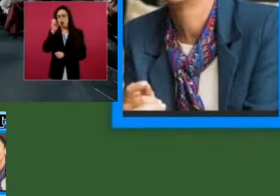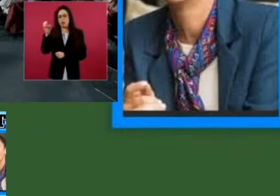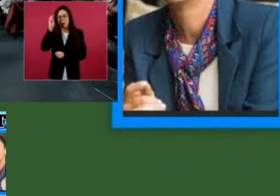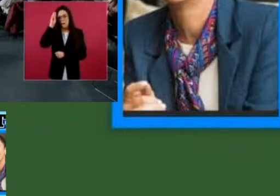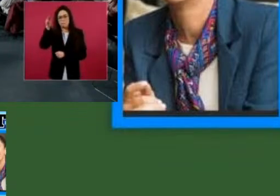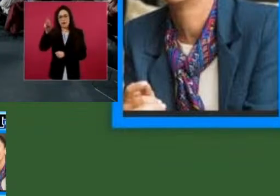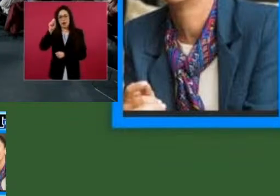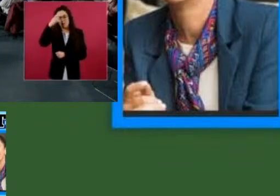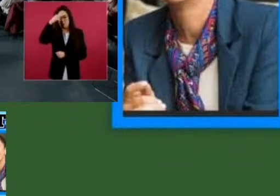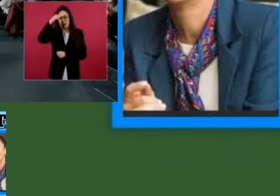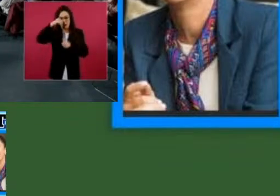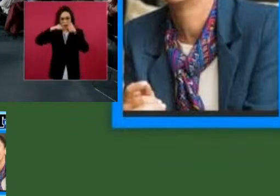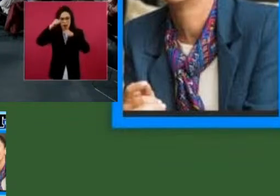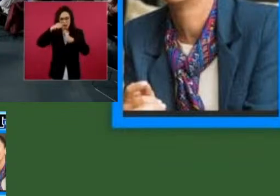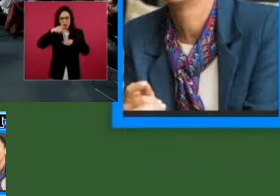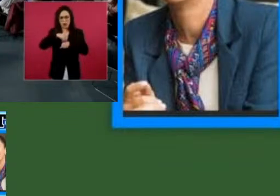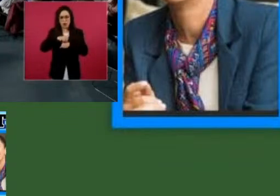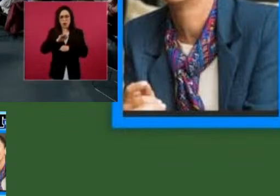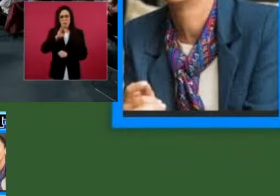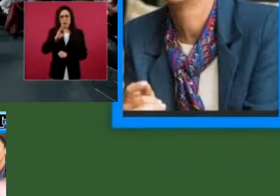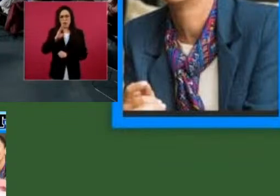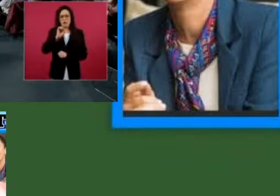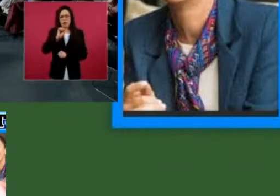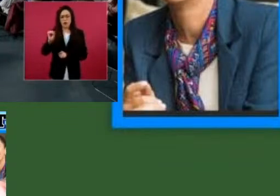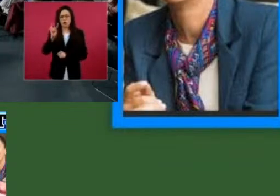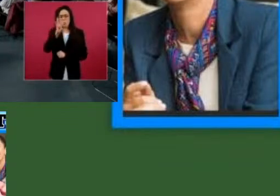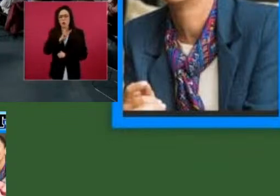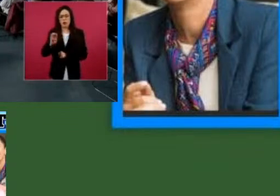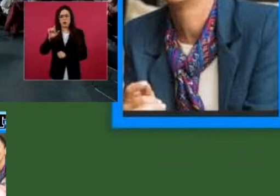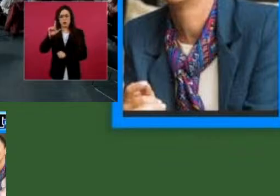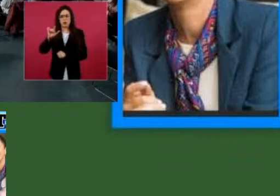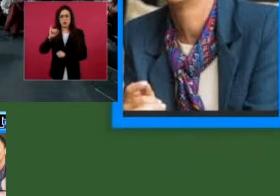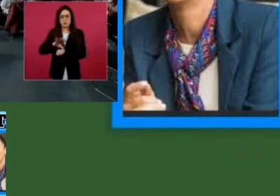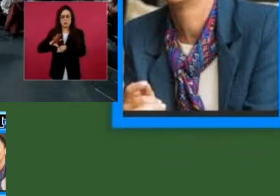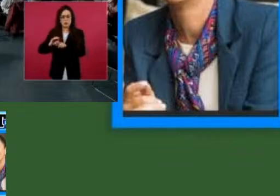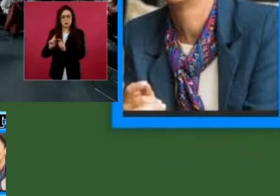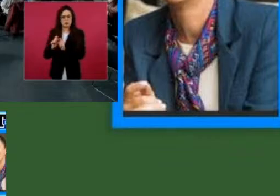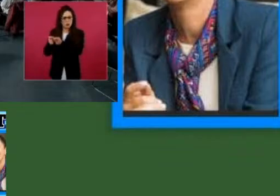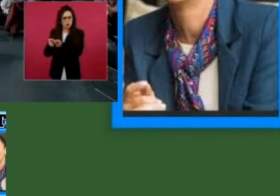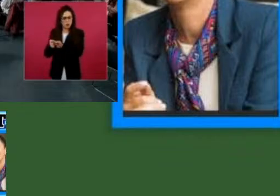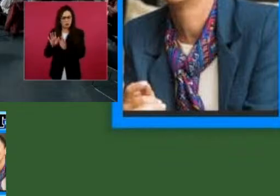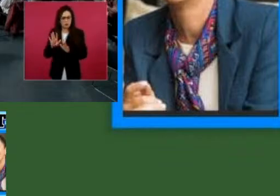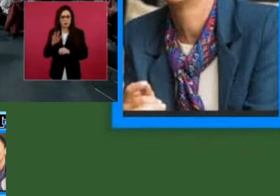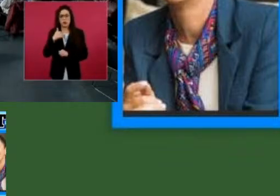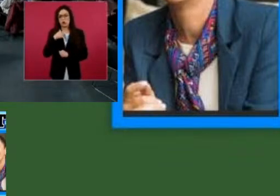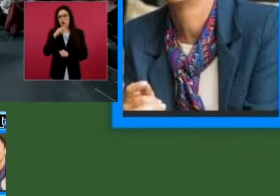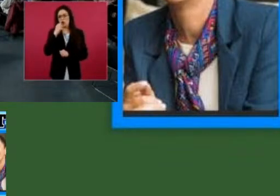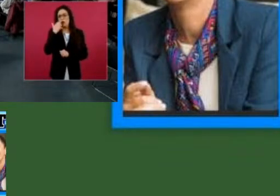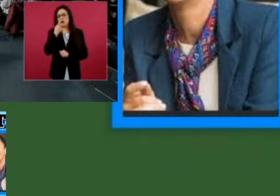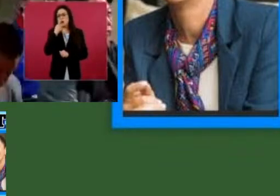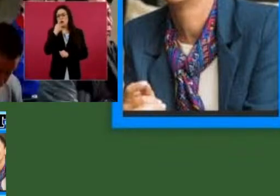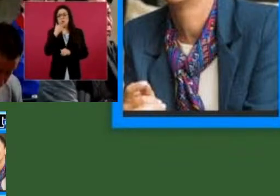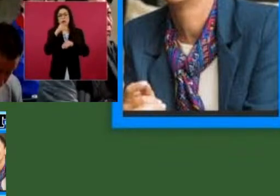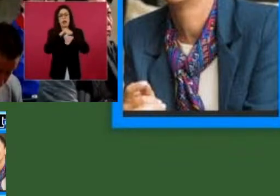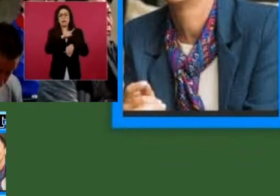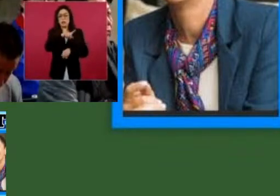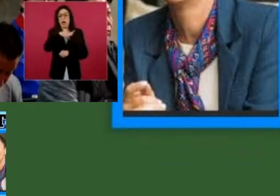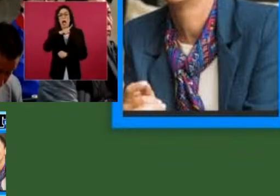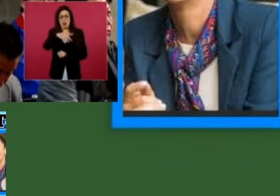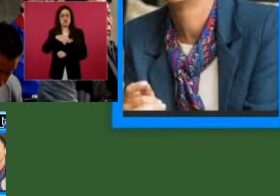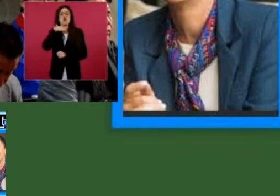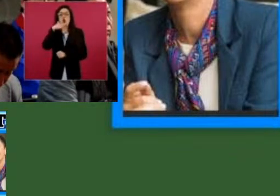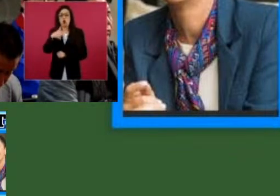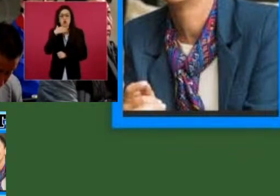Estética con el número F-407. No me gustaría acusar a nadie de corrupción, pero sí que investiguen y